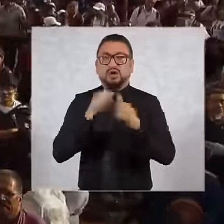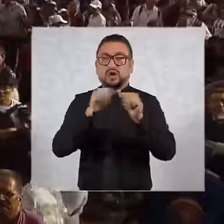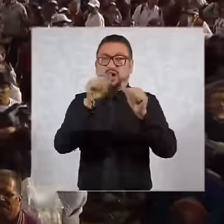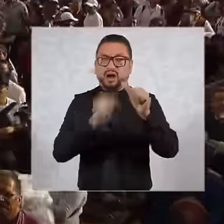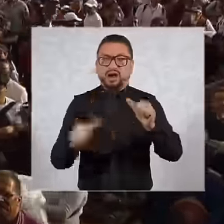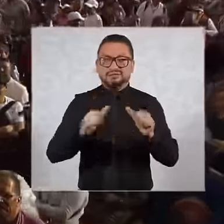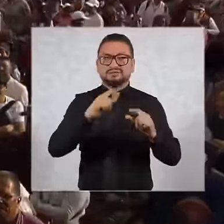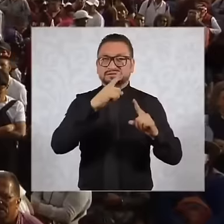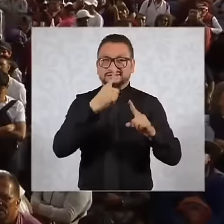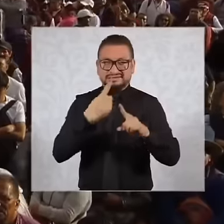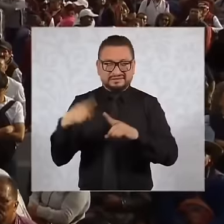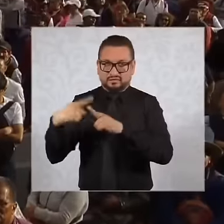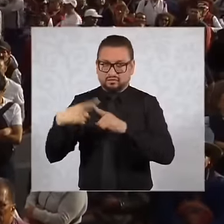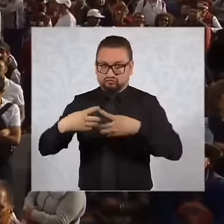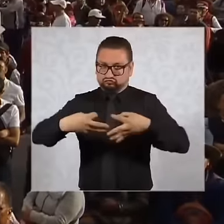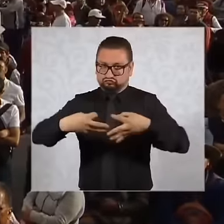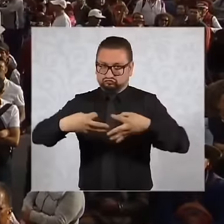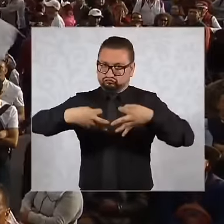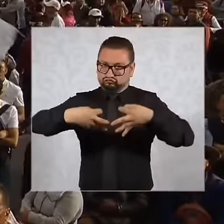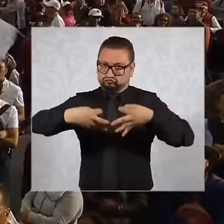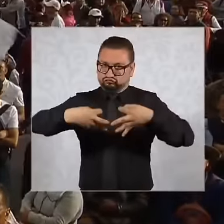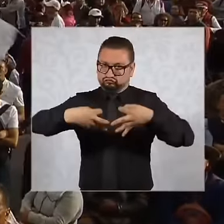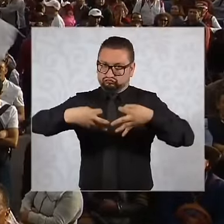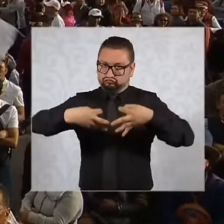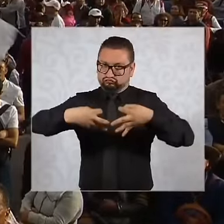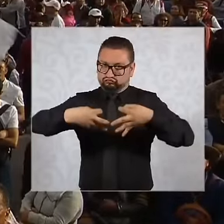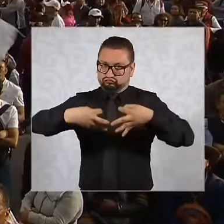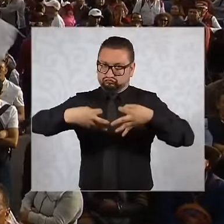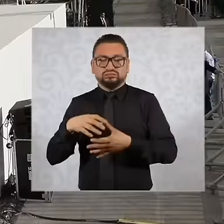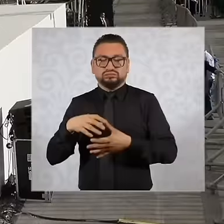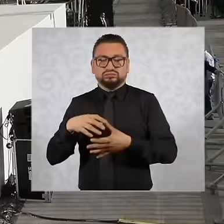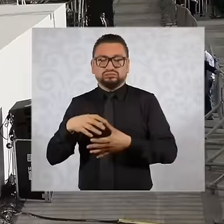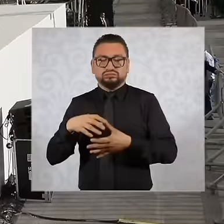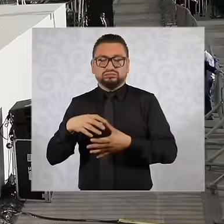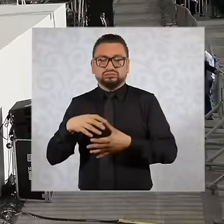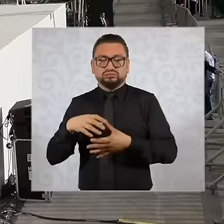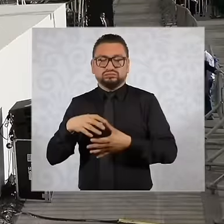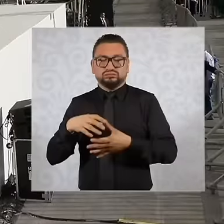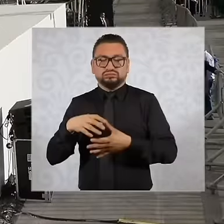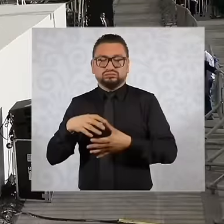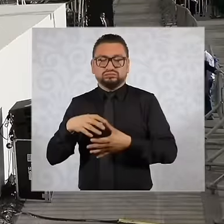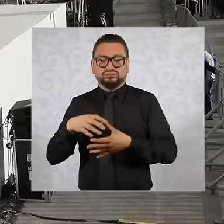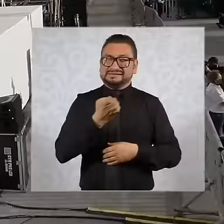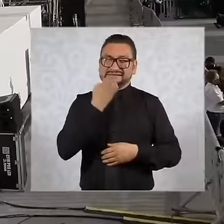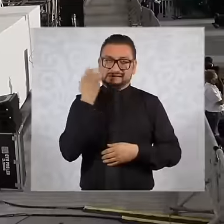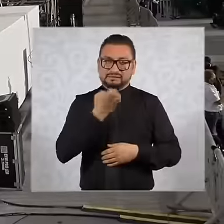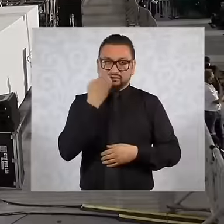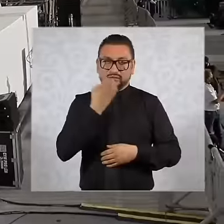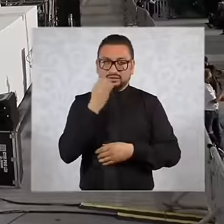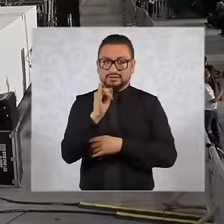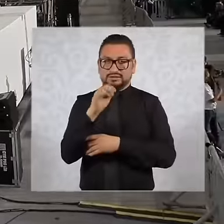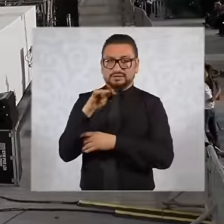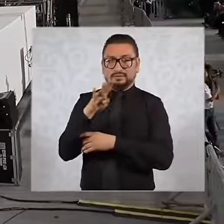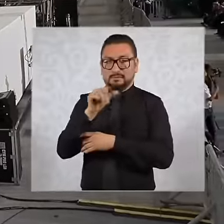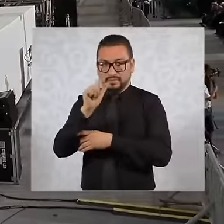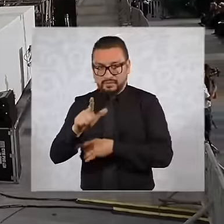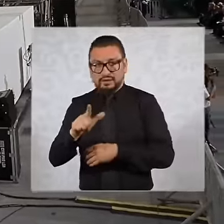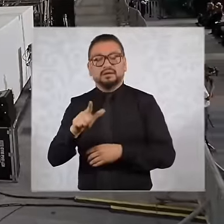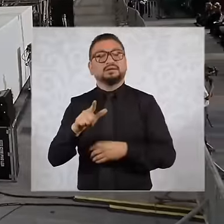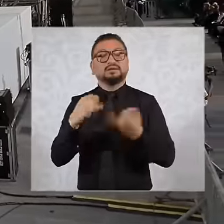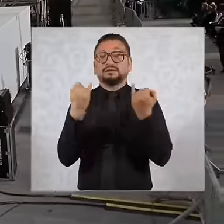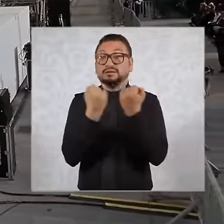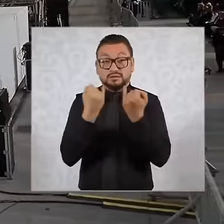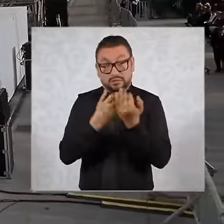artística formal y comunitaria. A consolidar las escuelas del INVAL y